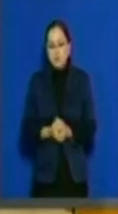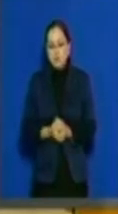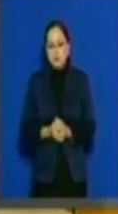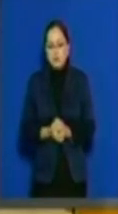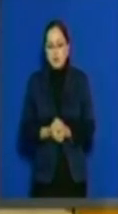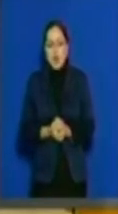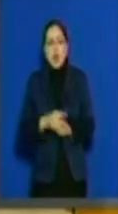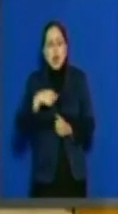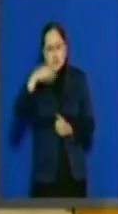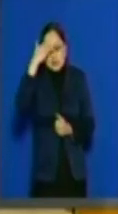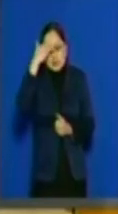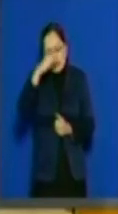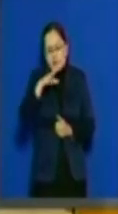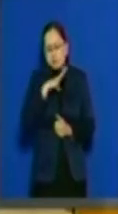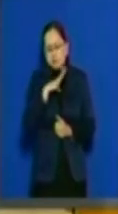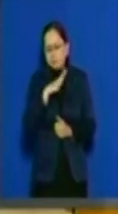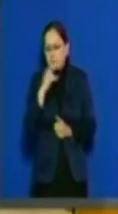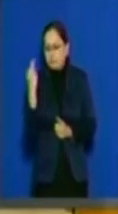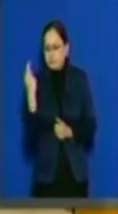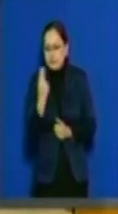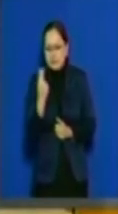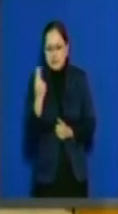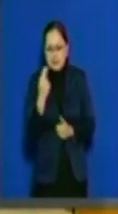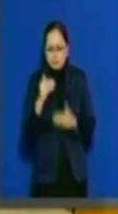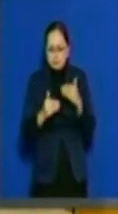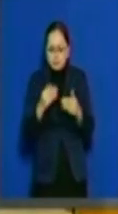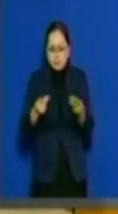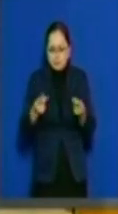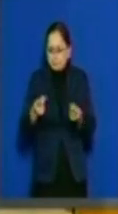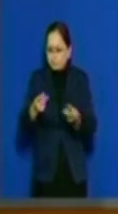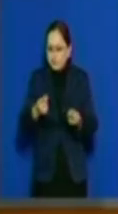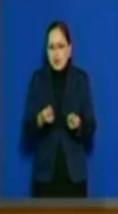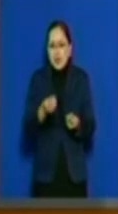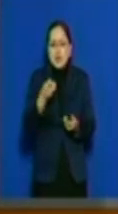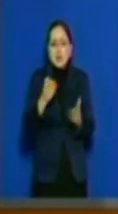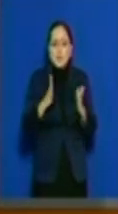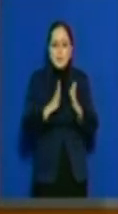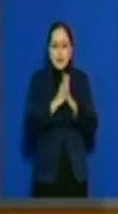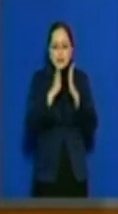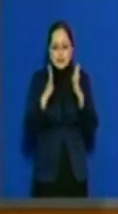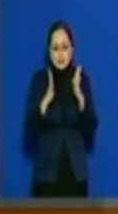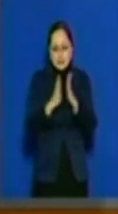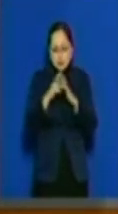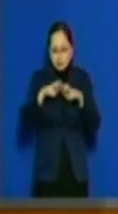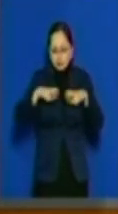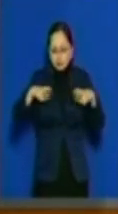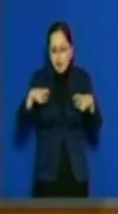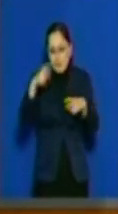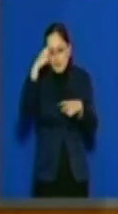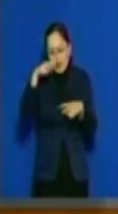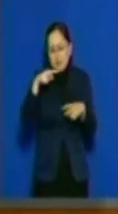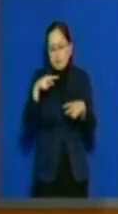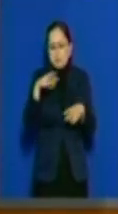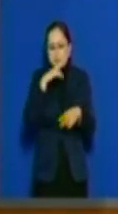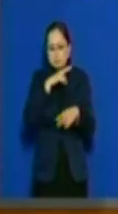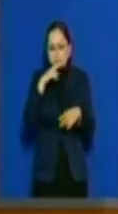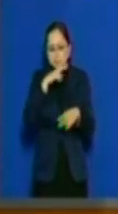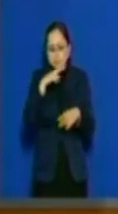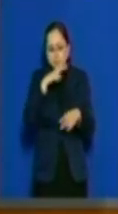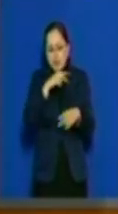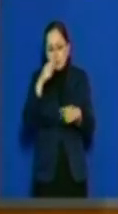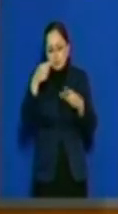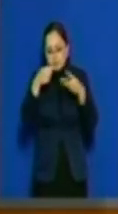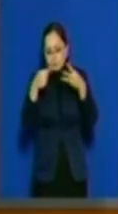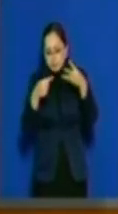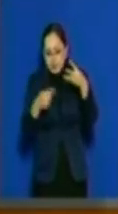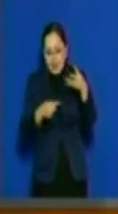la necesidad que hay de agilizar la participación en tribuna para desahogar los muchos temas